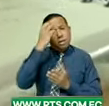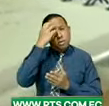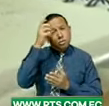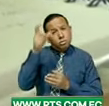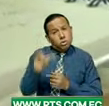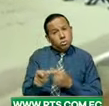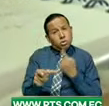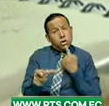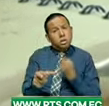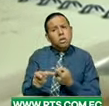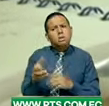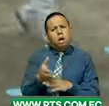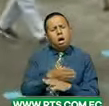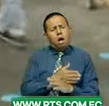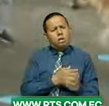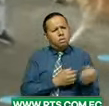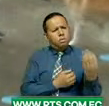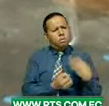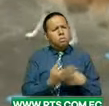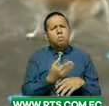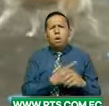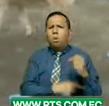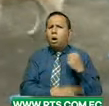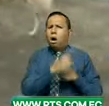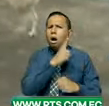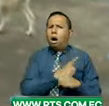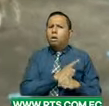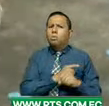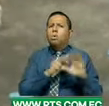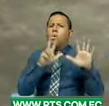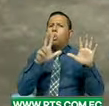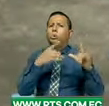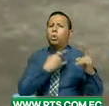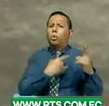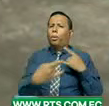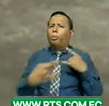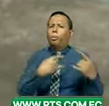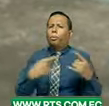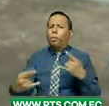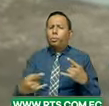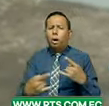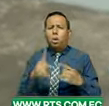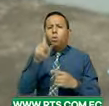anterior periodo. Se reportaron 8 contagios de estudiantes y 1 contagio de un